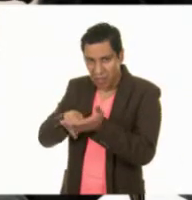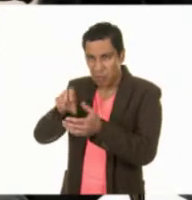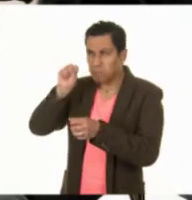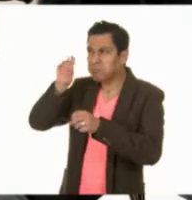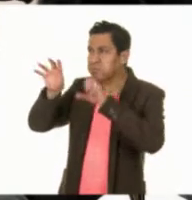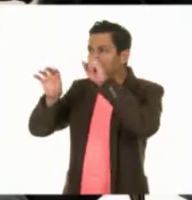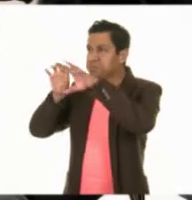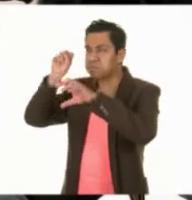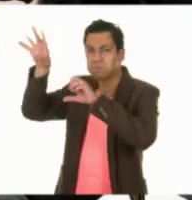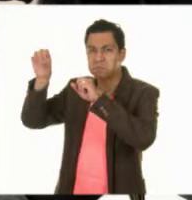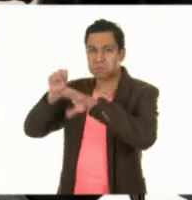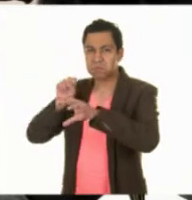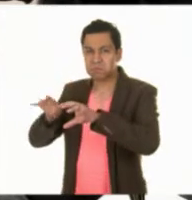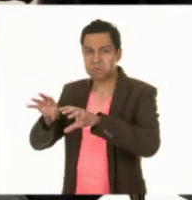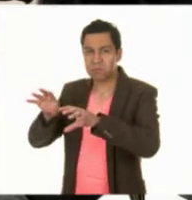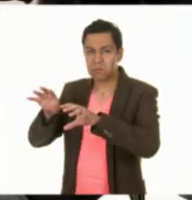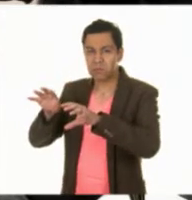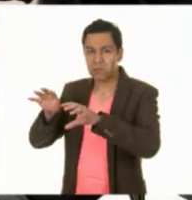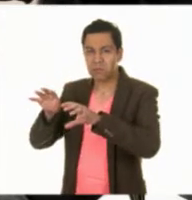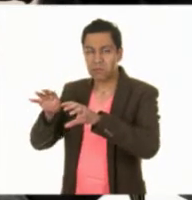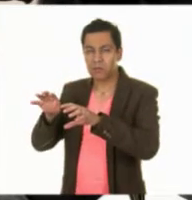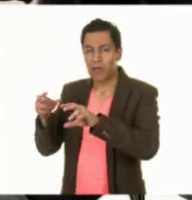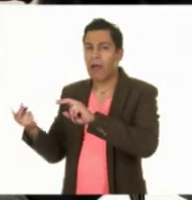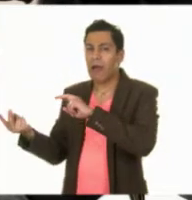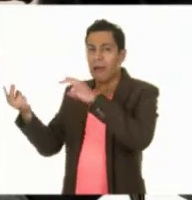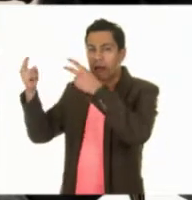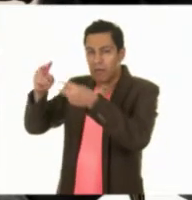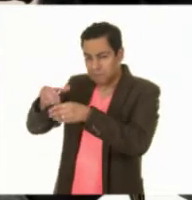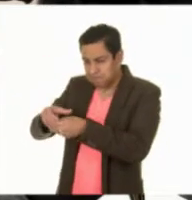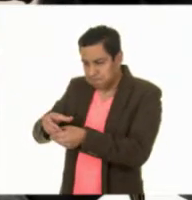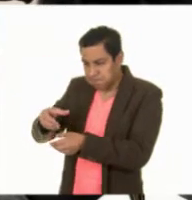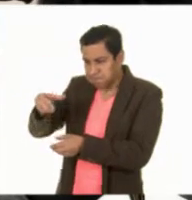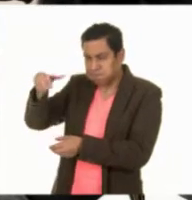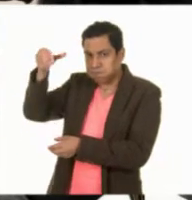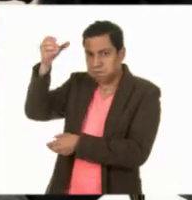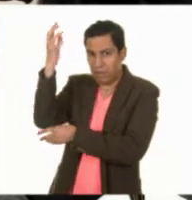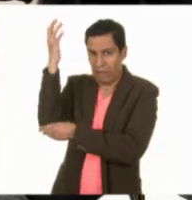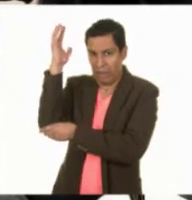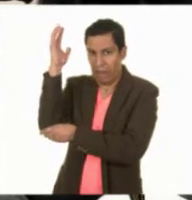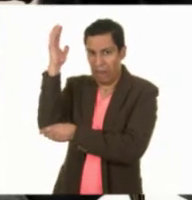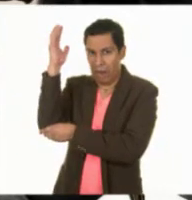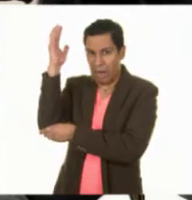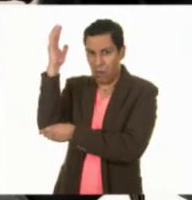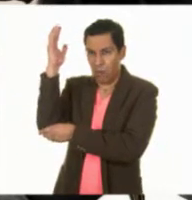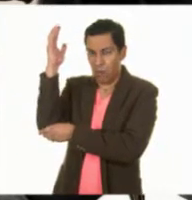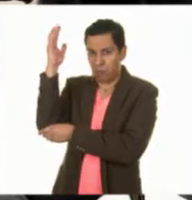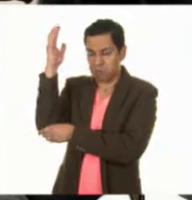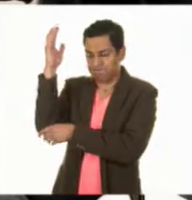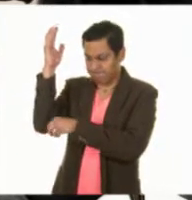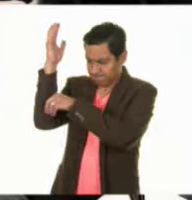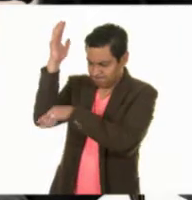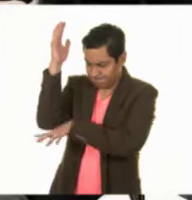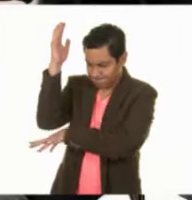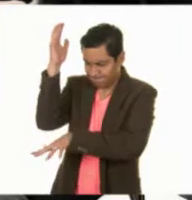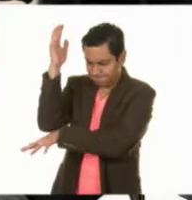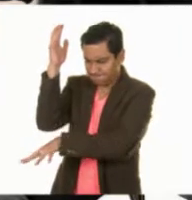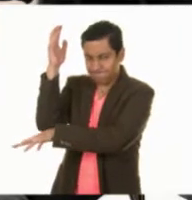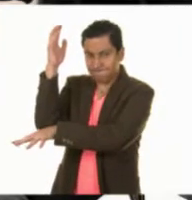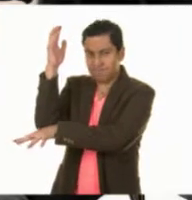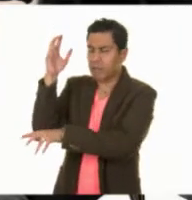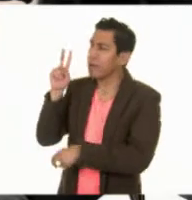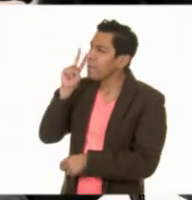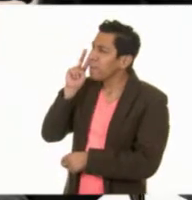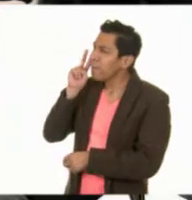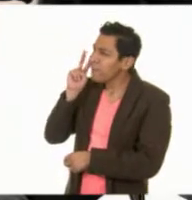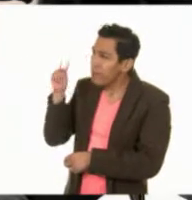un caballo al revés con un árbol encima y también